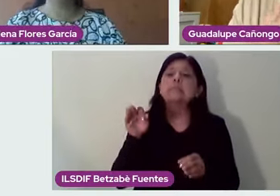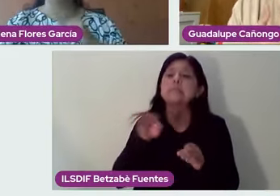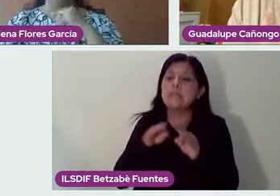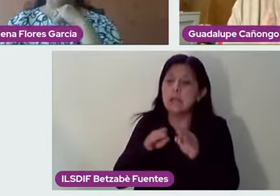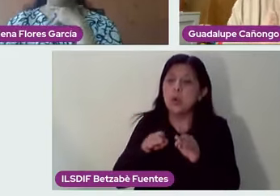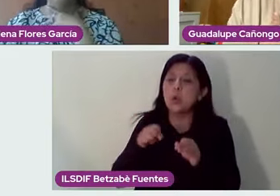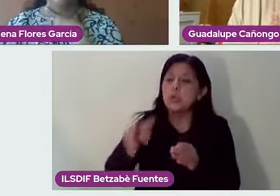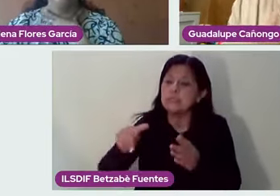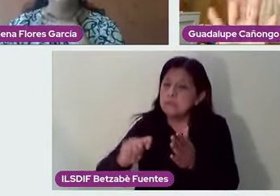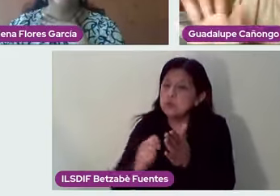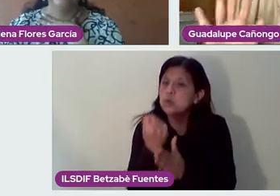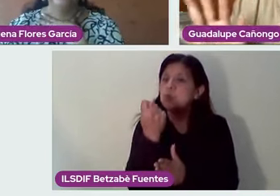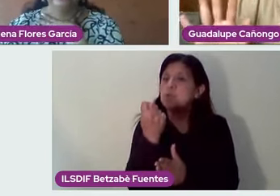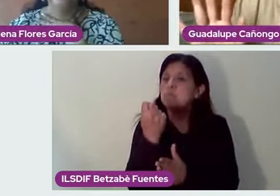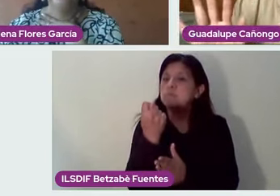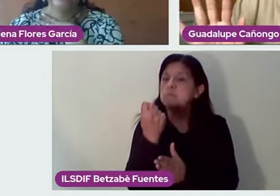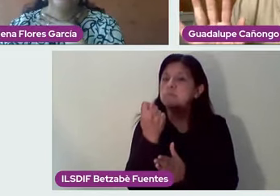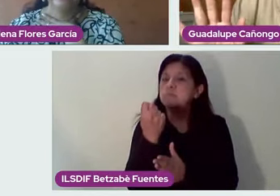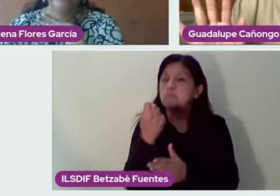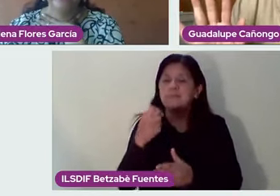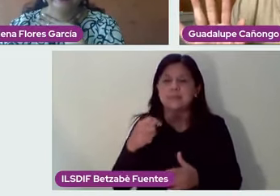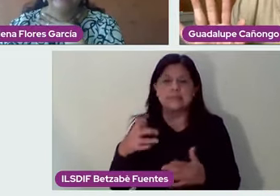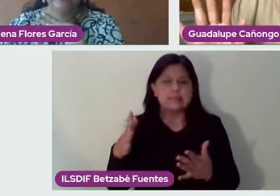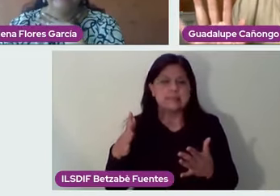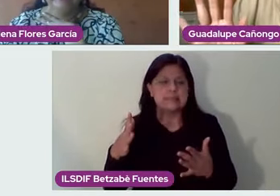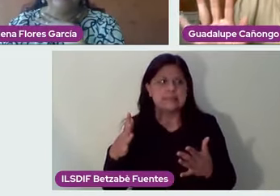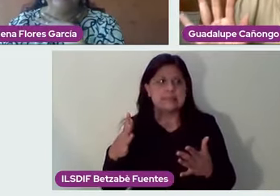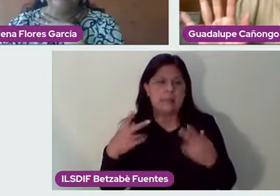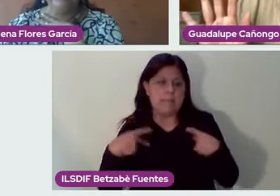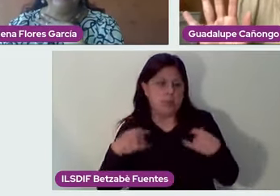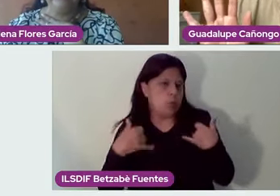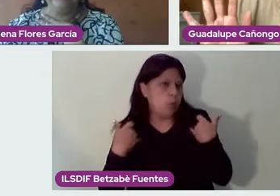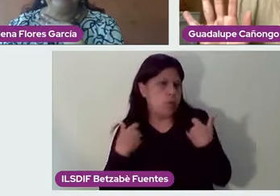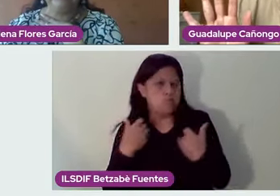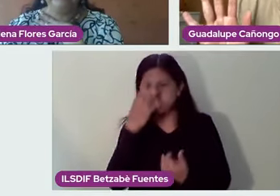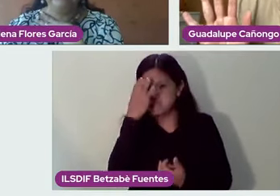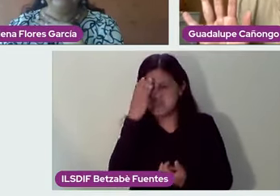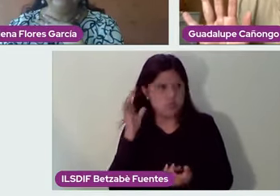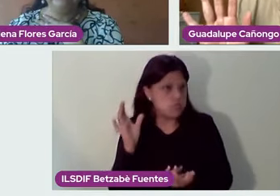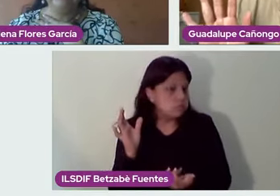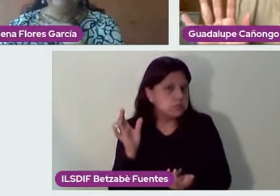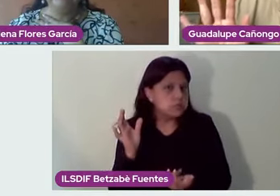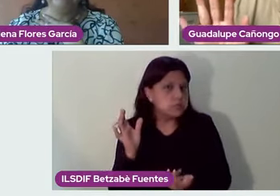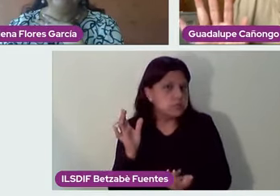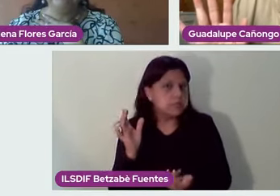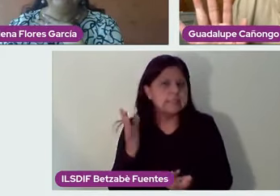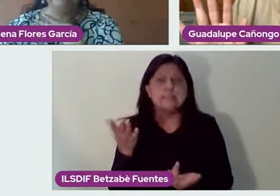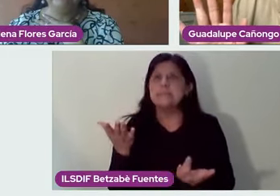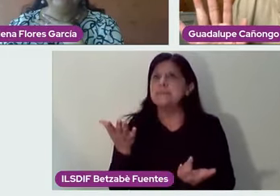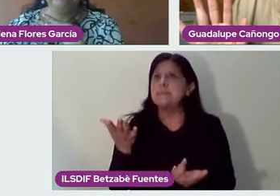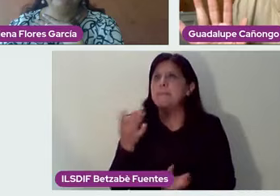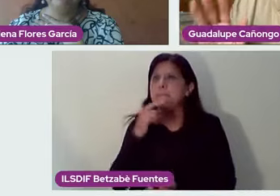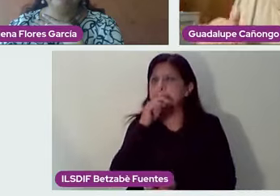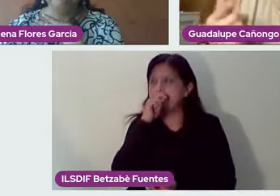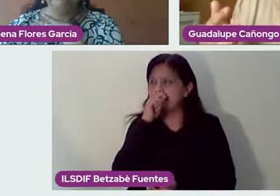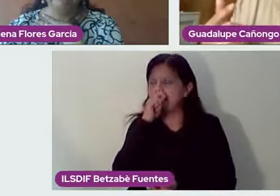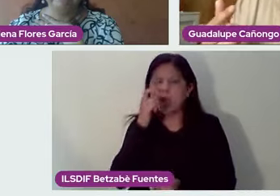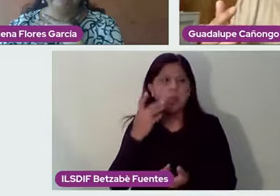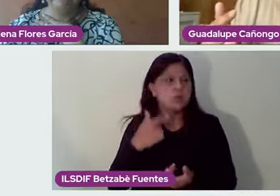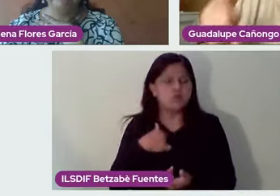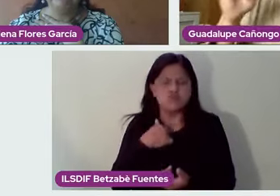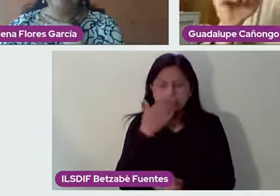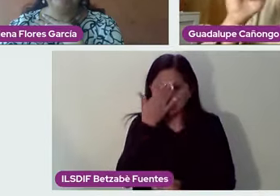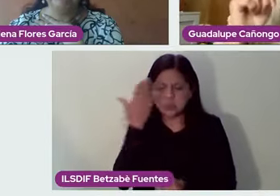equipo, y a lo mejor no lo conoce la persona joven y puede decir, no lo conozco, no lo he trabajado,